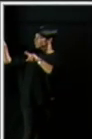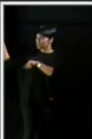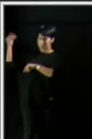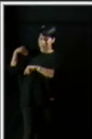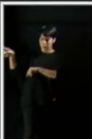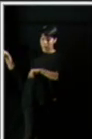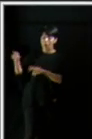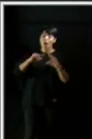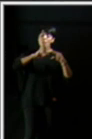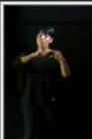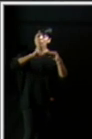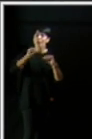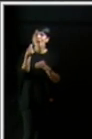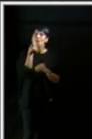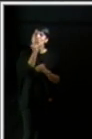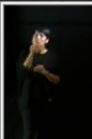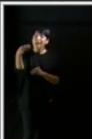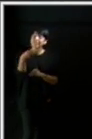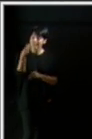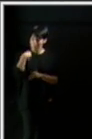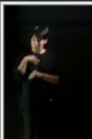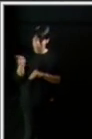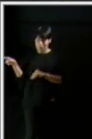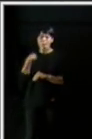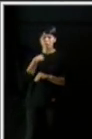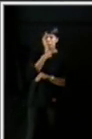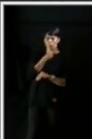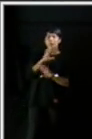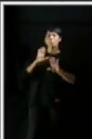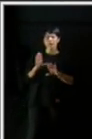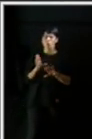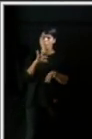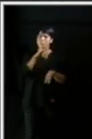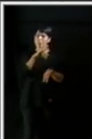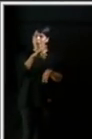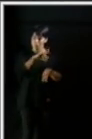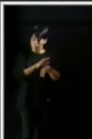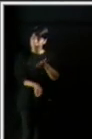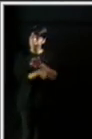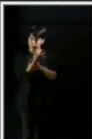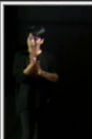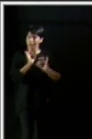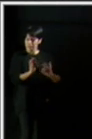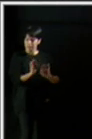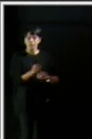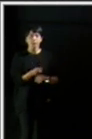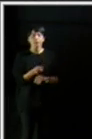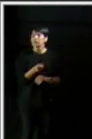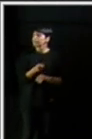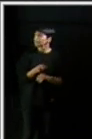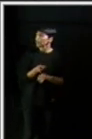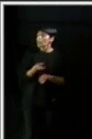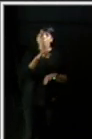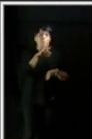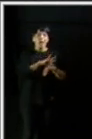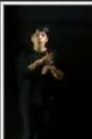como veis aquí a mí me gusta pero es un patógeno y como patógeno produce infecciones en este caso lo que llamamos es